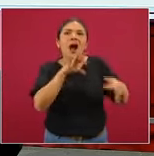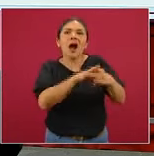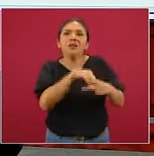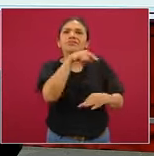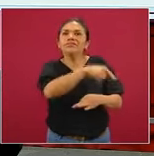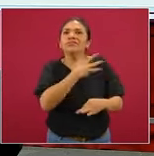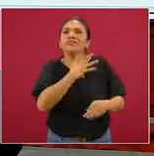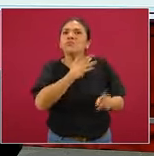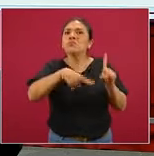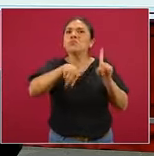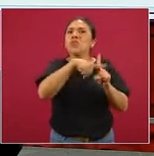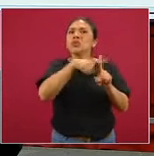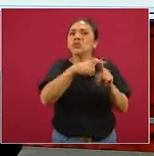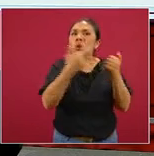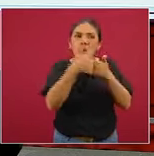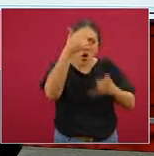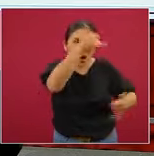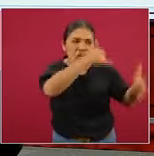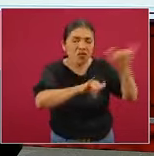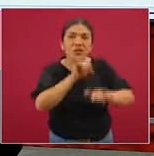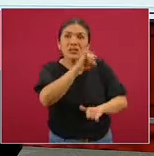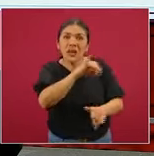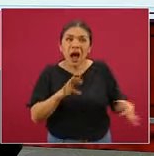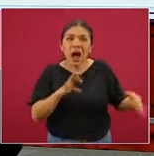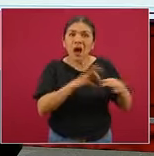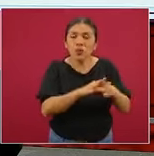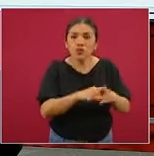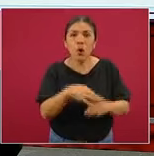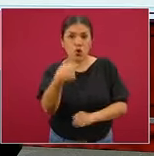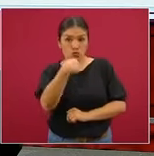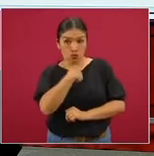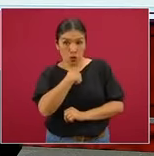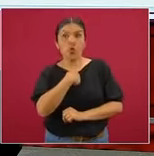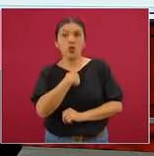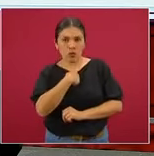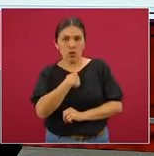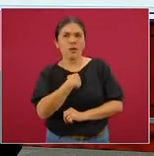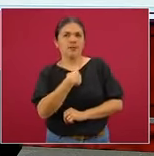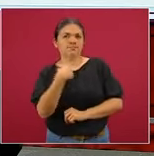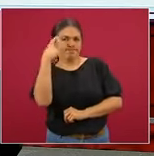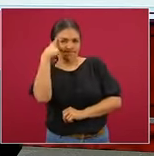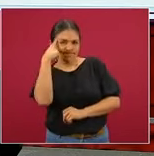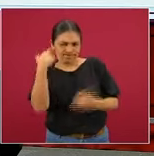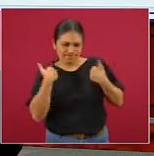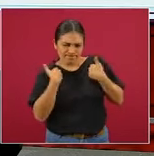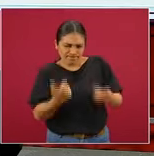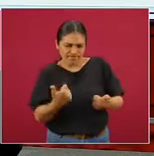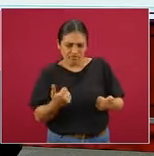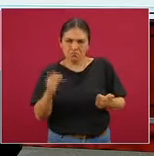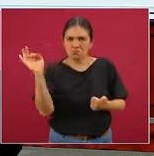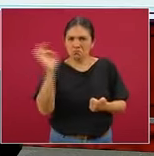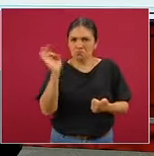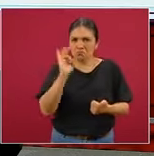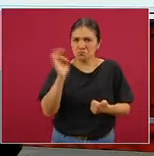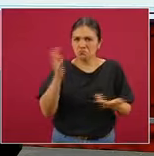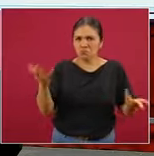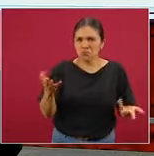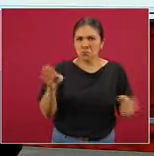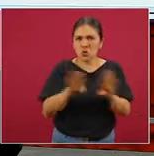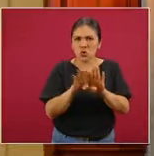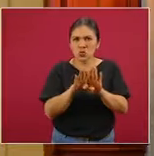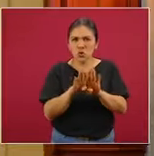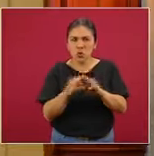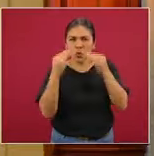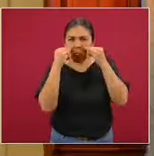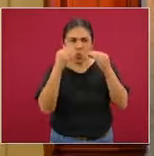había confirmado por laboratorio, haciendo yo uso de esta definición e inclusive sin la necesidad de tomar